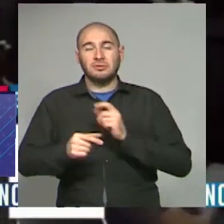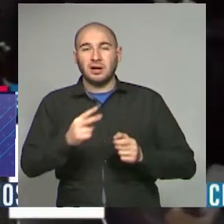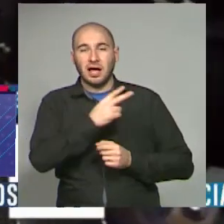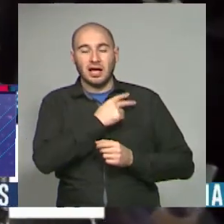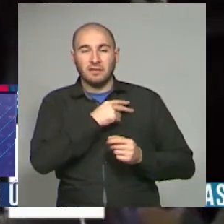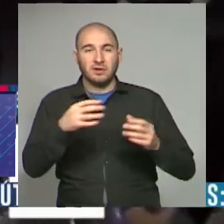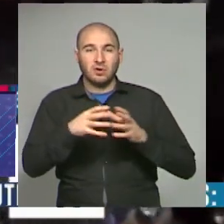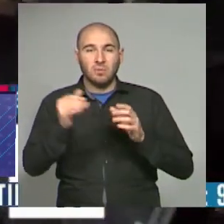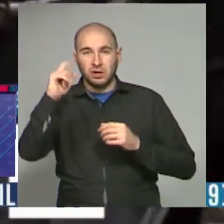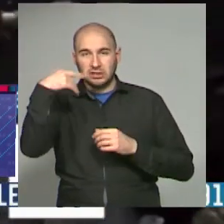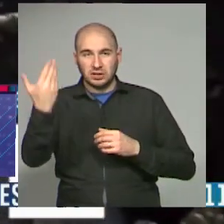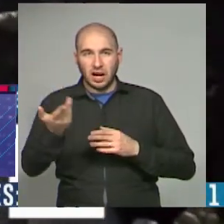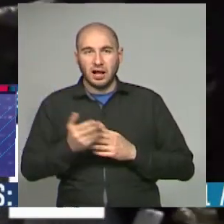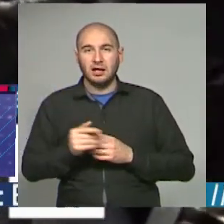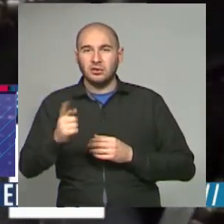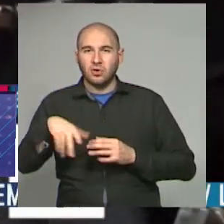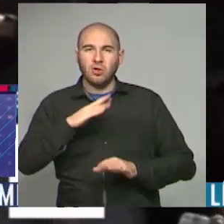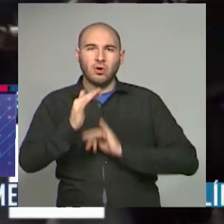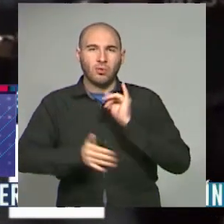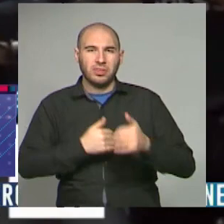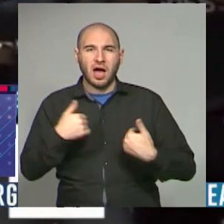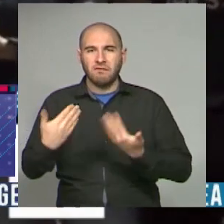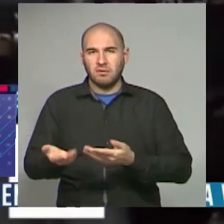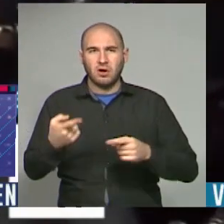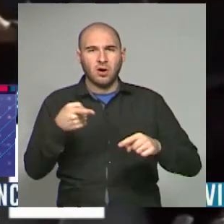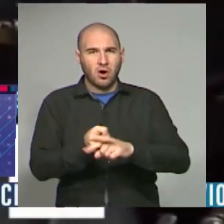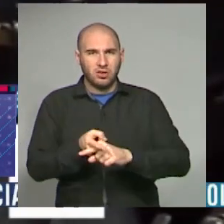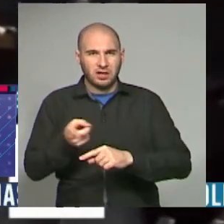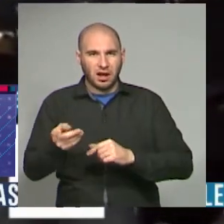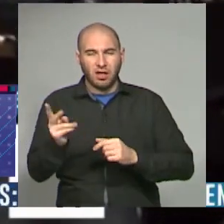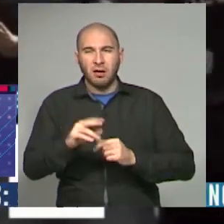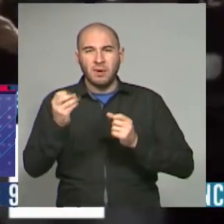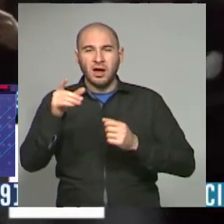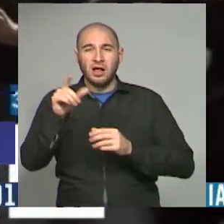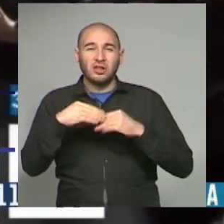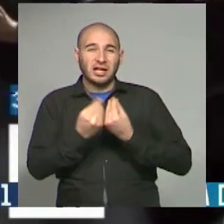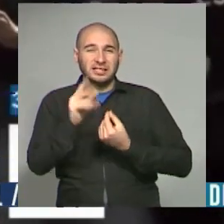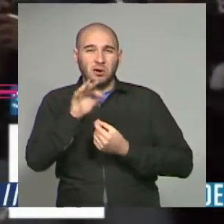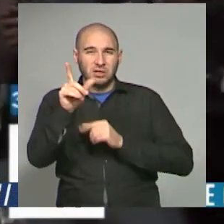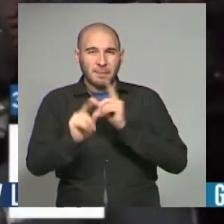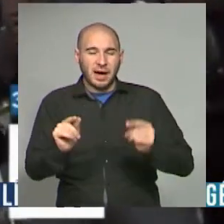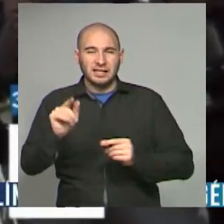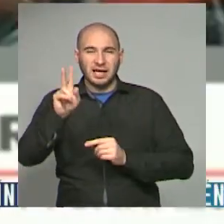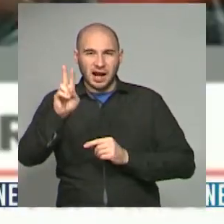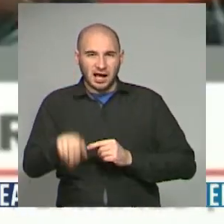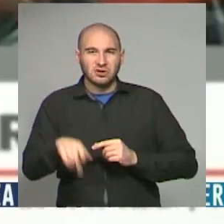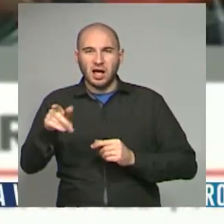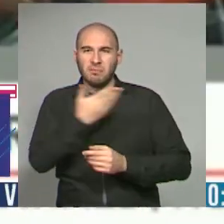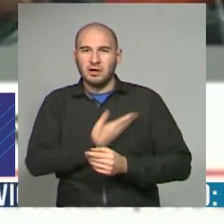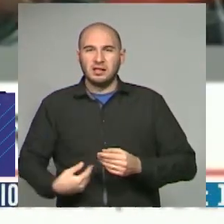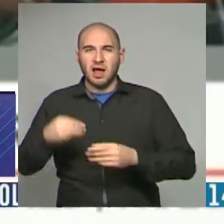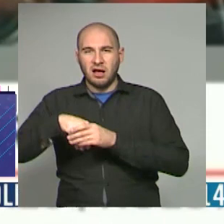líderes de organizaciones internacionales se manifestaron a favor y en contra de Guaidó, reconocido por más de 50 países como presidente interino